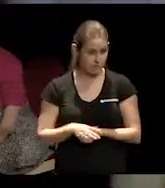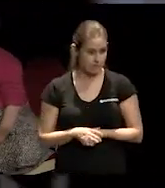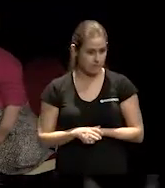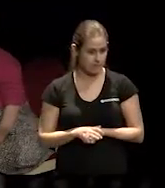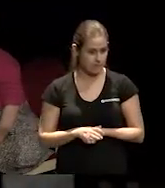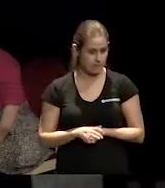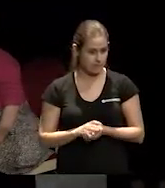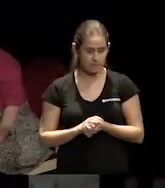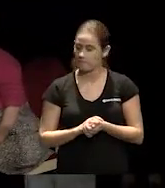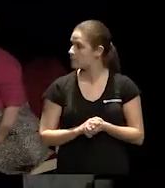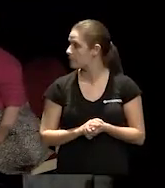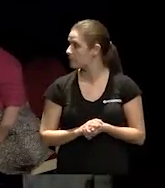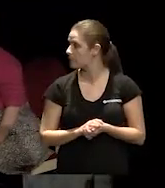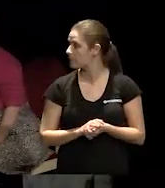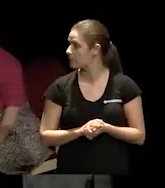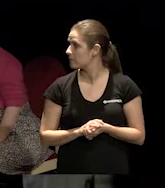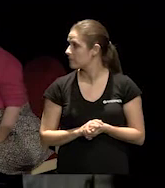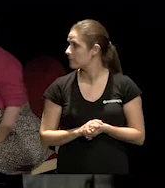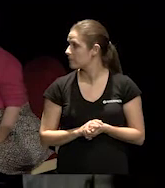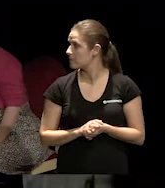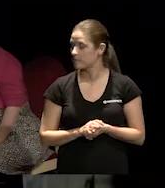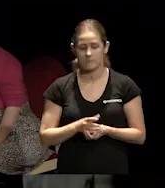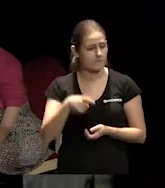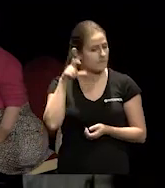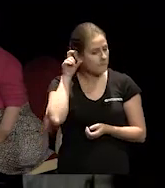momento. Sí, está muy cerca.